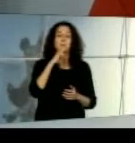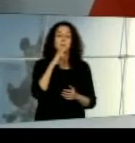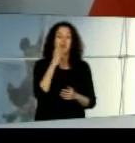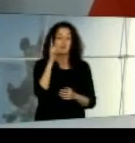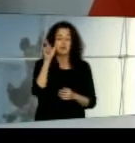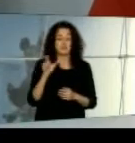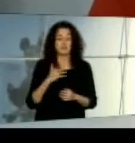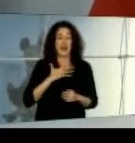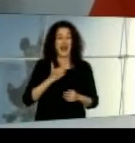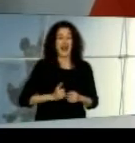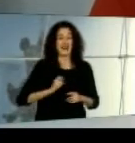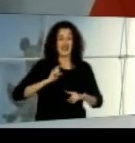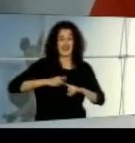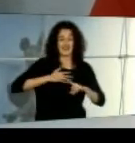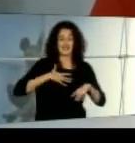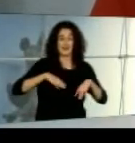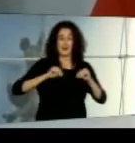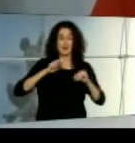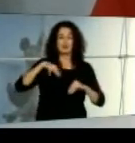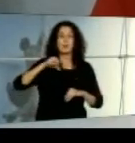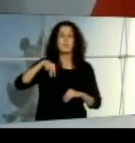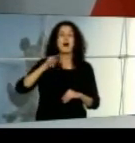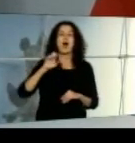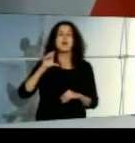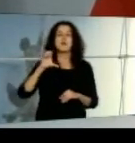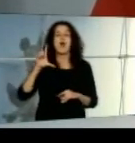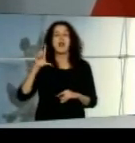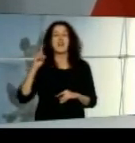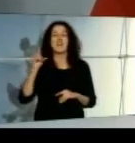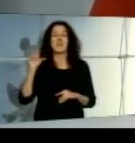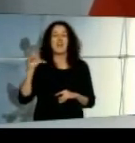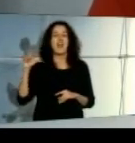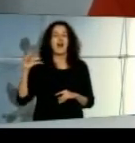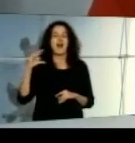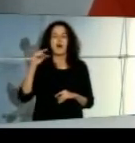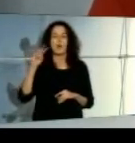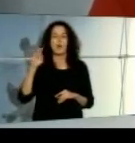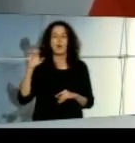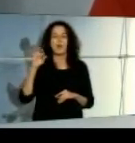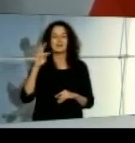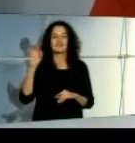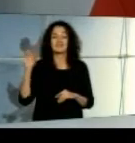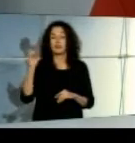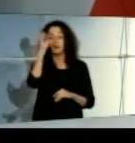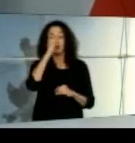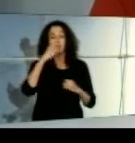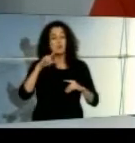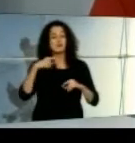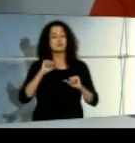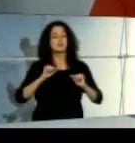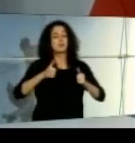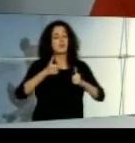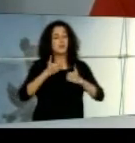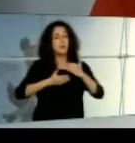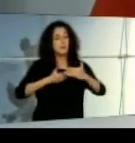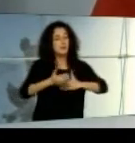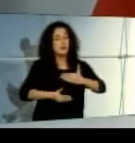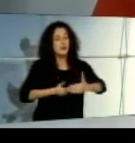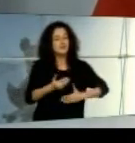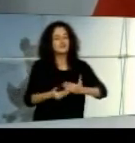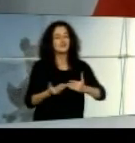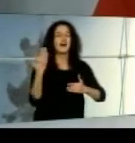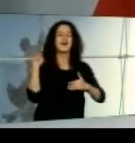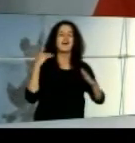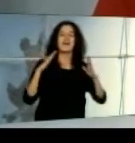Cuesta. Y bueno, pues tampoco lo vio tan mal y se inició el proceso. Tuvimos una época dorada, por decirlo,